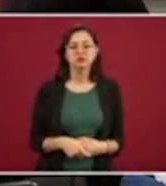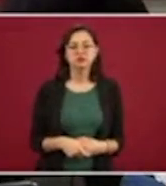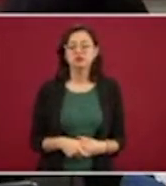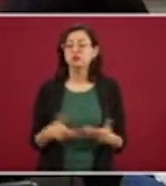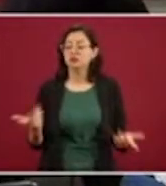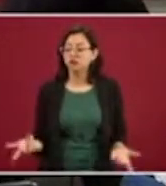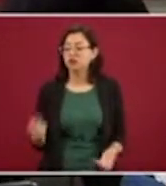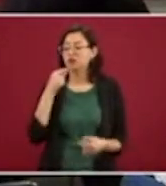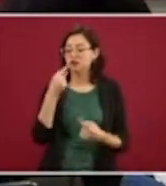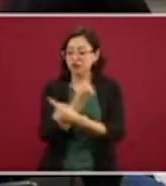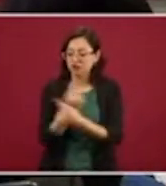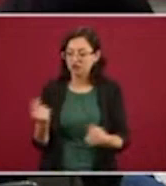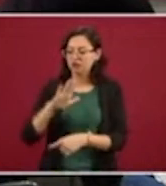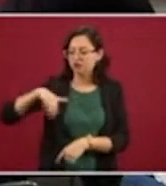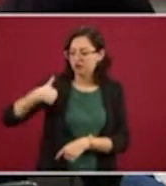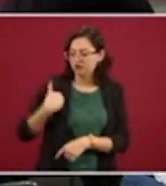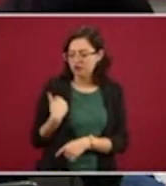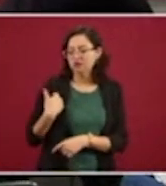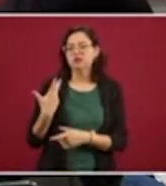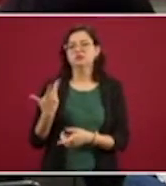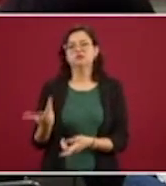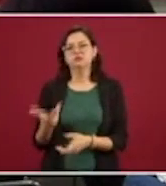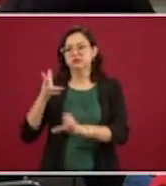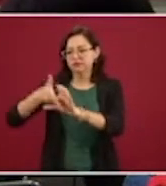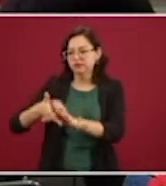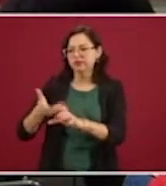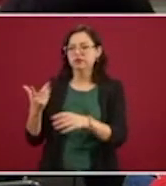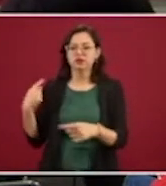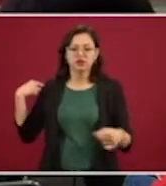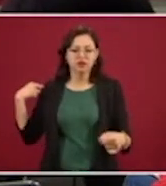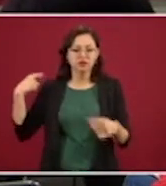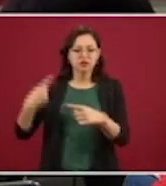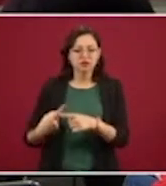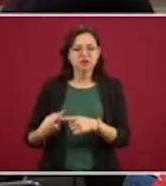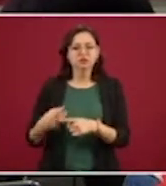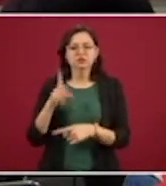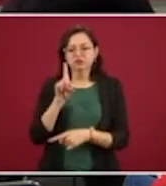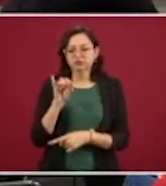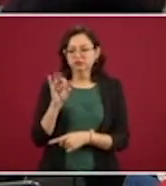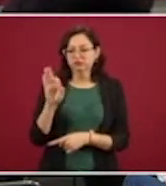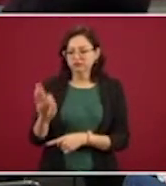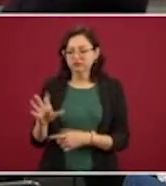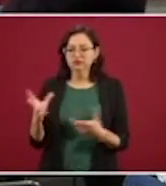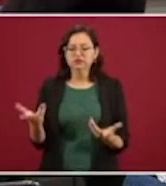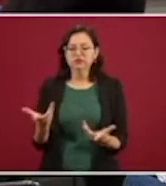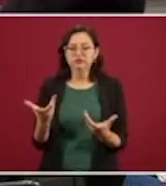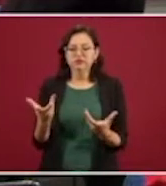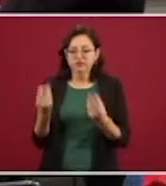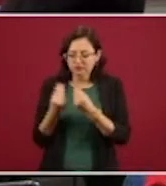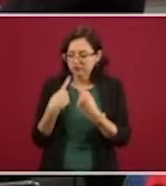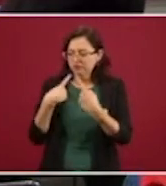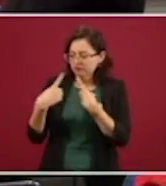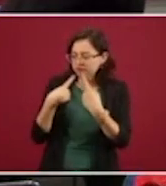guarderías, estancias infantiles, etcétera, hemos trabajado desde hace semanas con el DIF, el Sistema Nacional DIF,